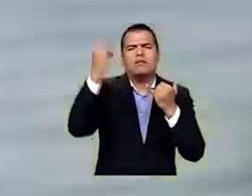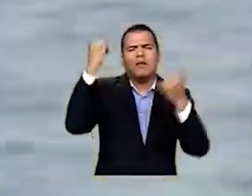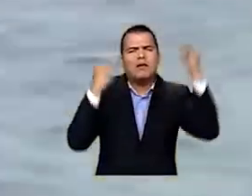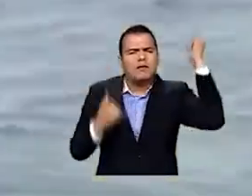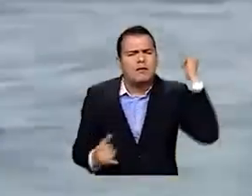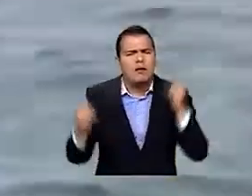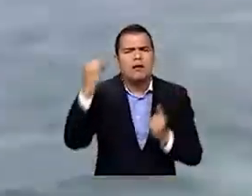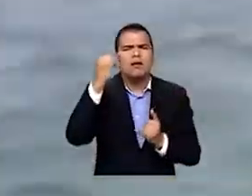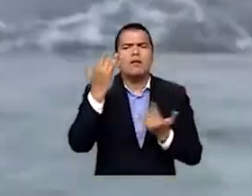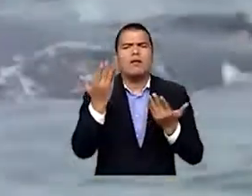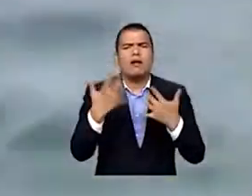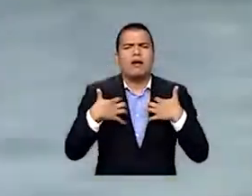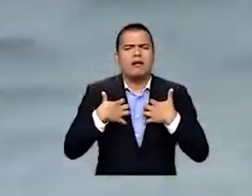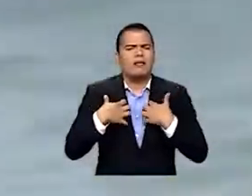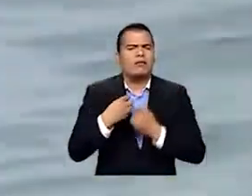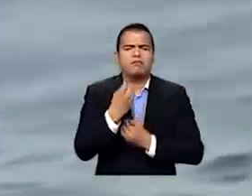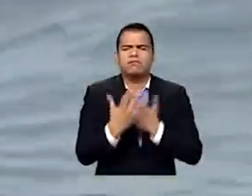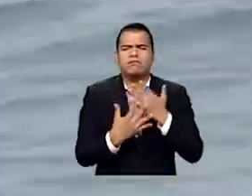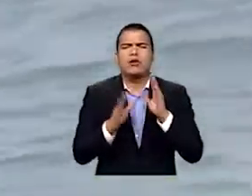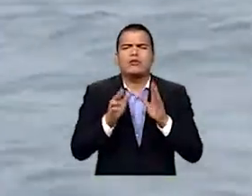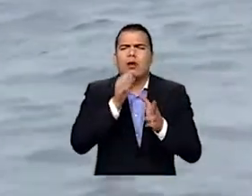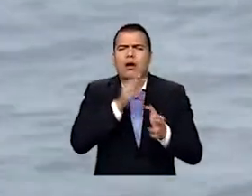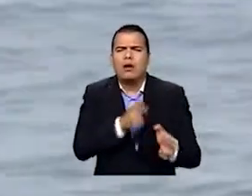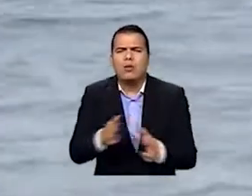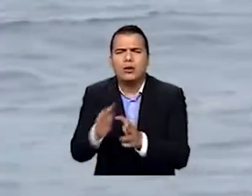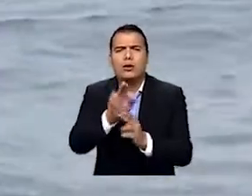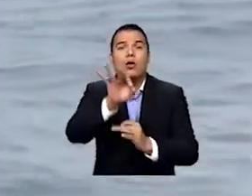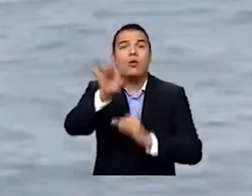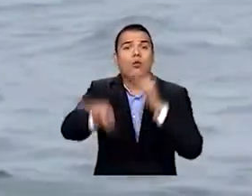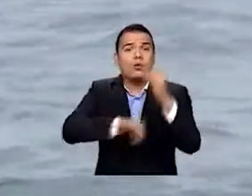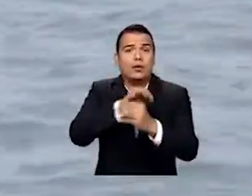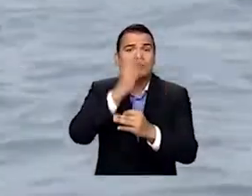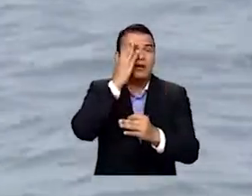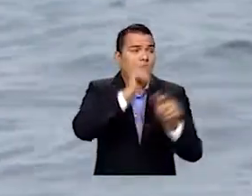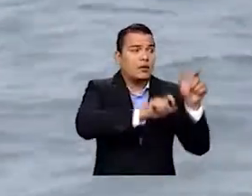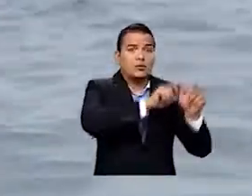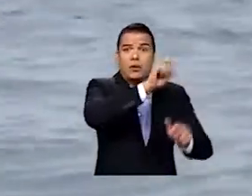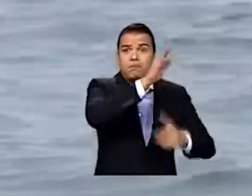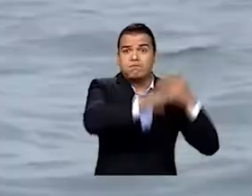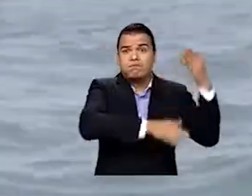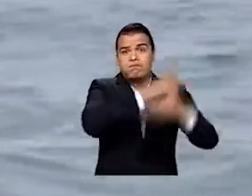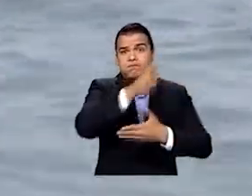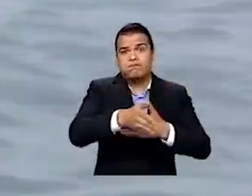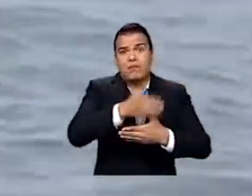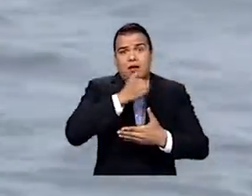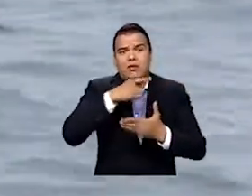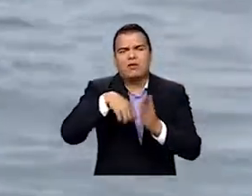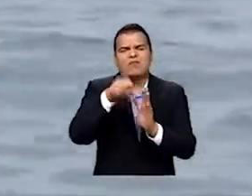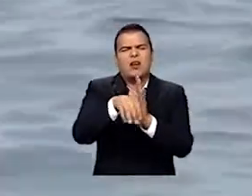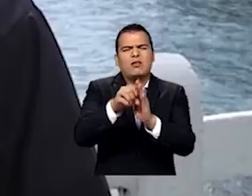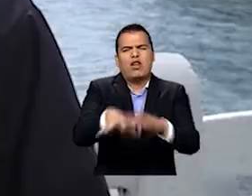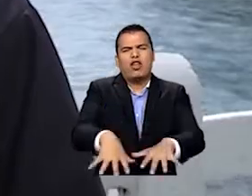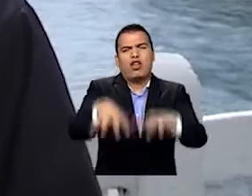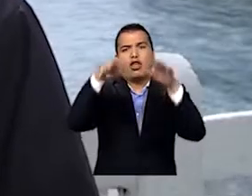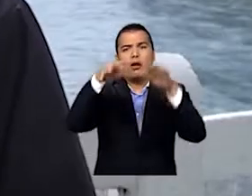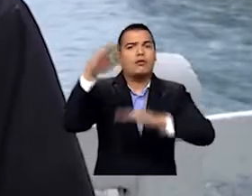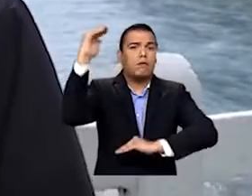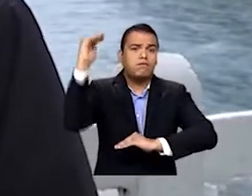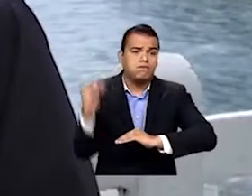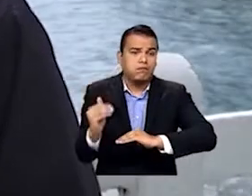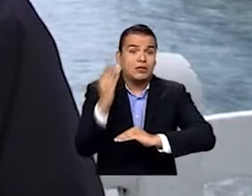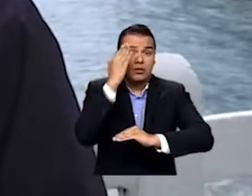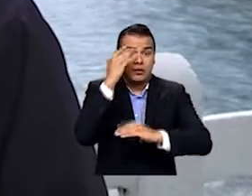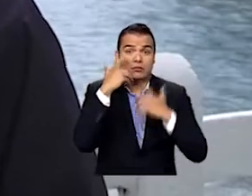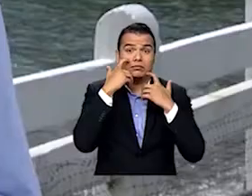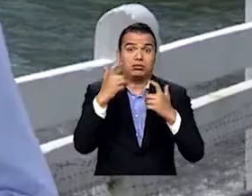hídricos. Además que no hay tránsito de turistas, entonces por ende también el tema de las basuras bajó bastante y eso es súper